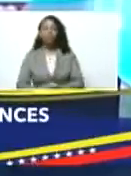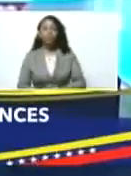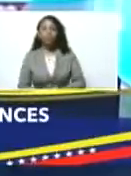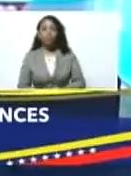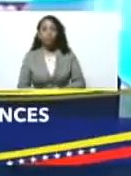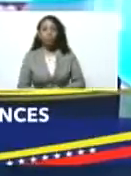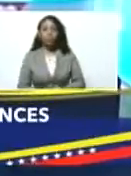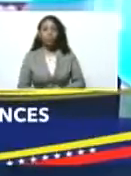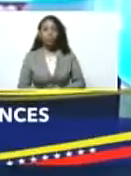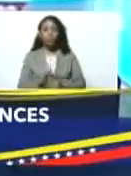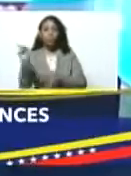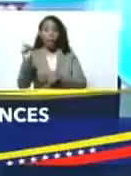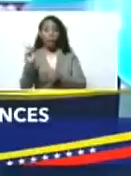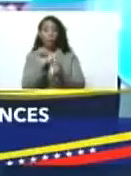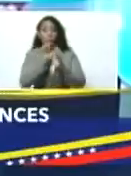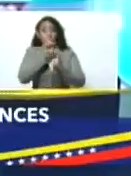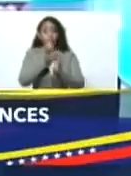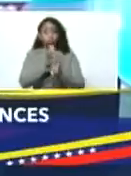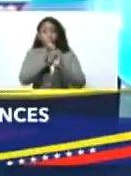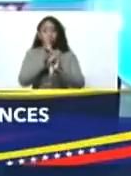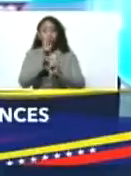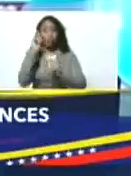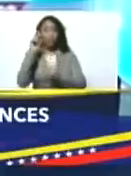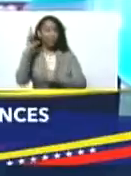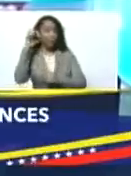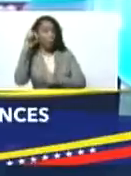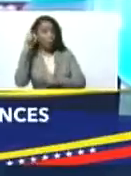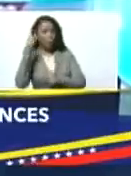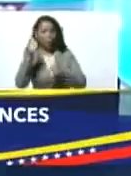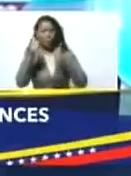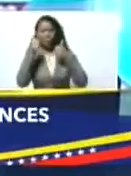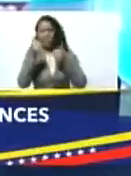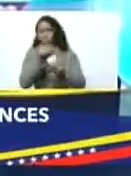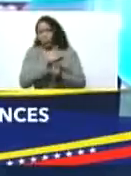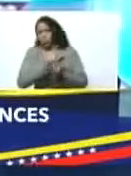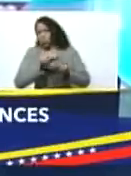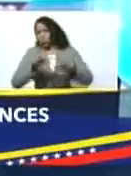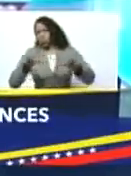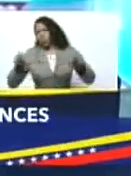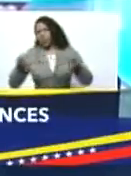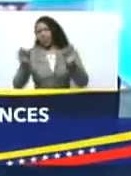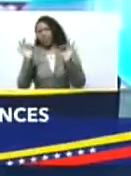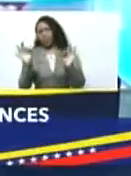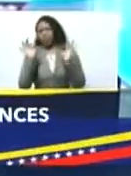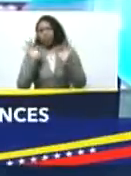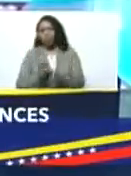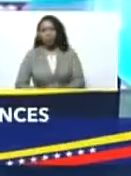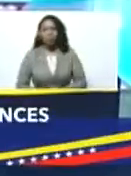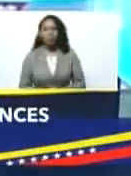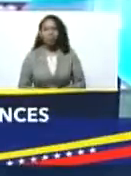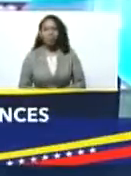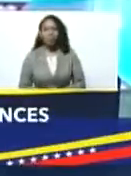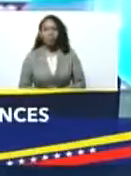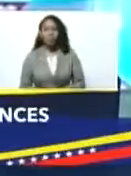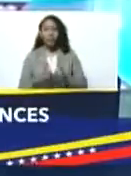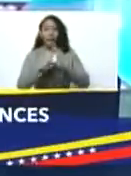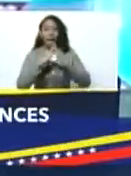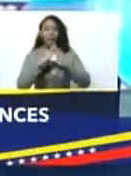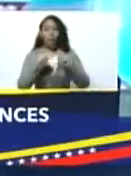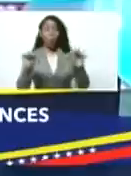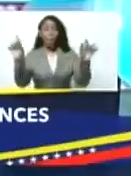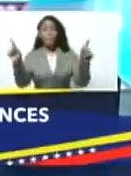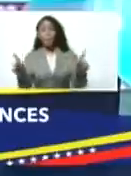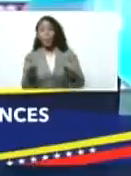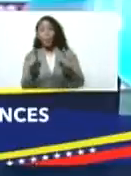Esa trombón y esa trompeta suenan afinadito, pues ajustadito. Y toda la